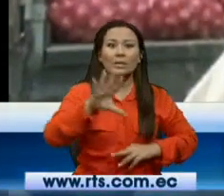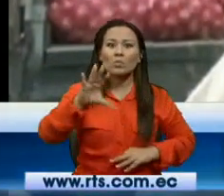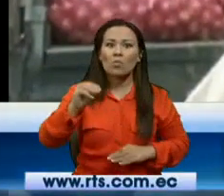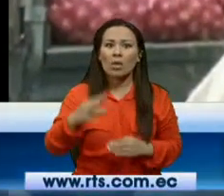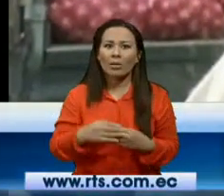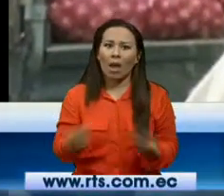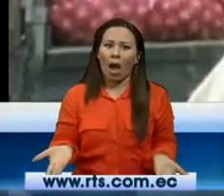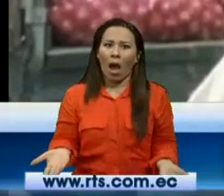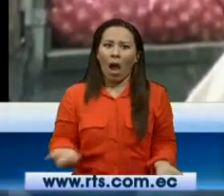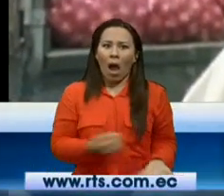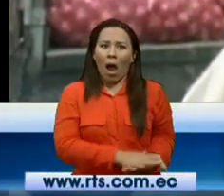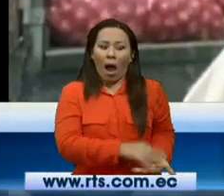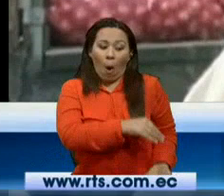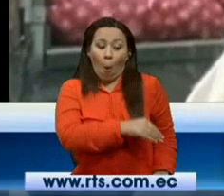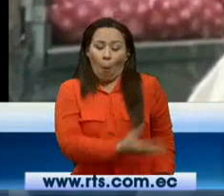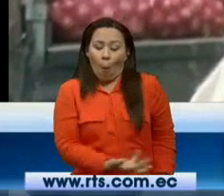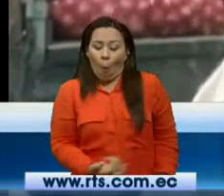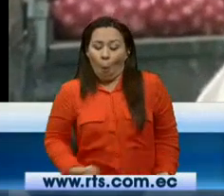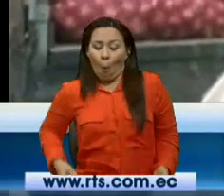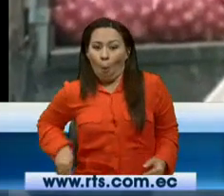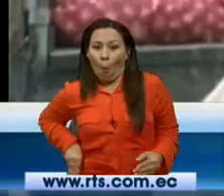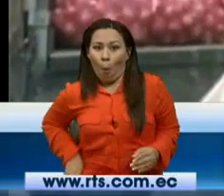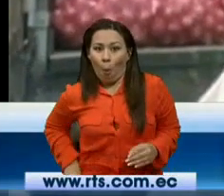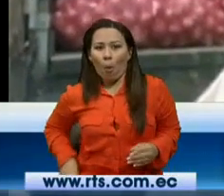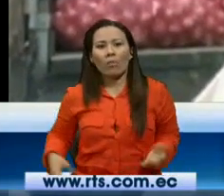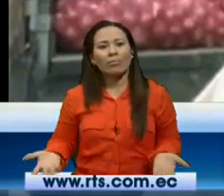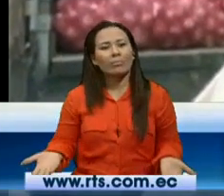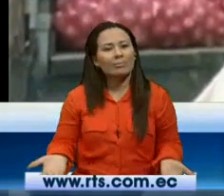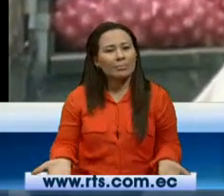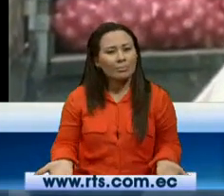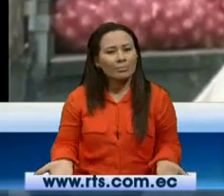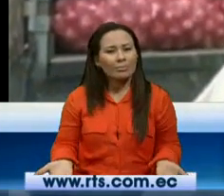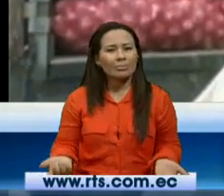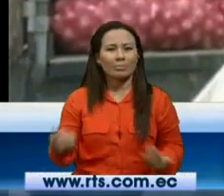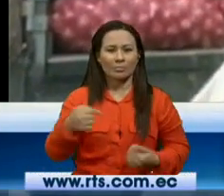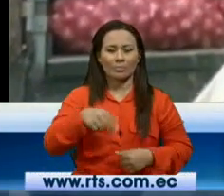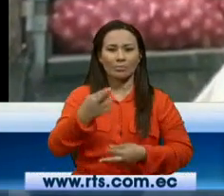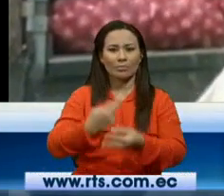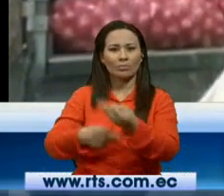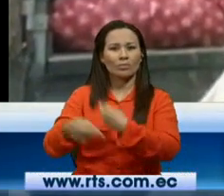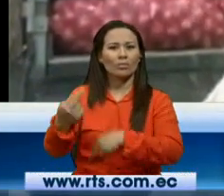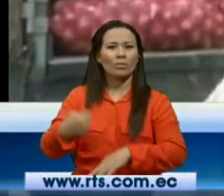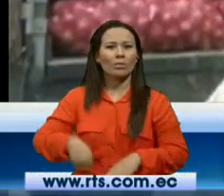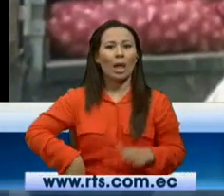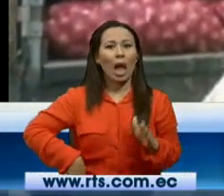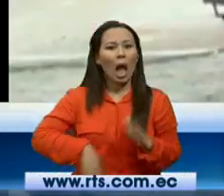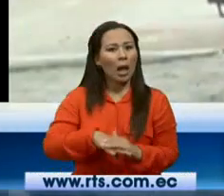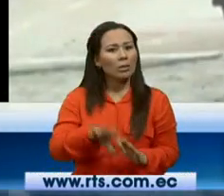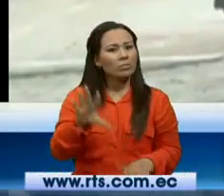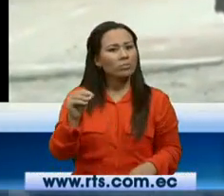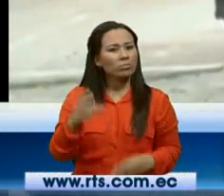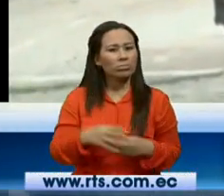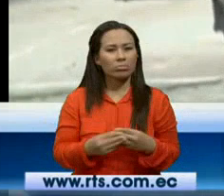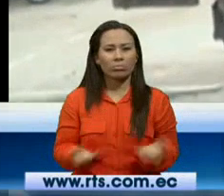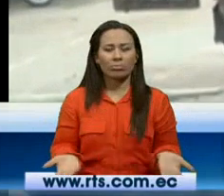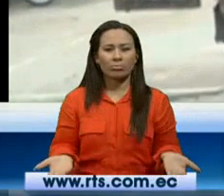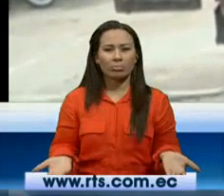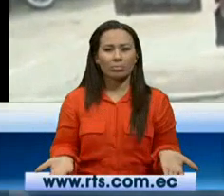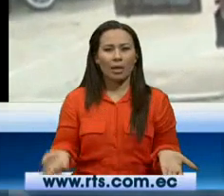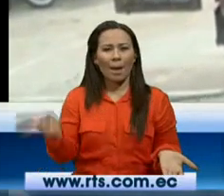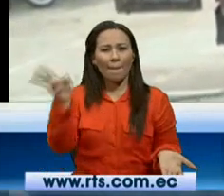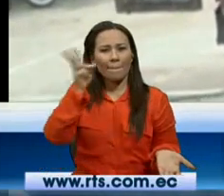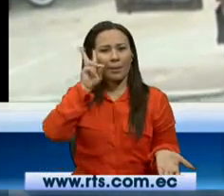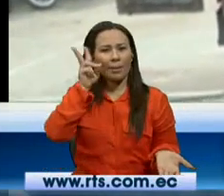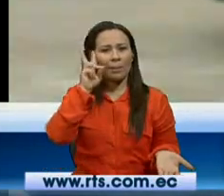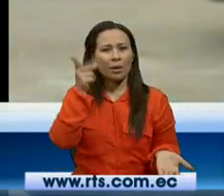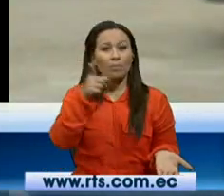producto llega a costar de 30 a $37 y al comercialización hasta $50. La mercancía y los camiones